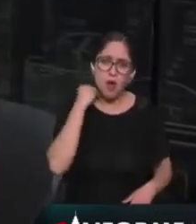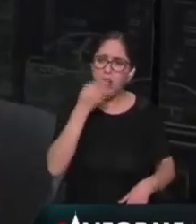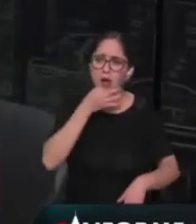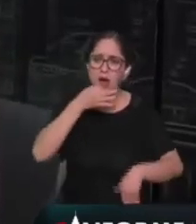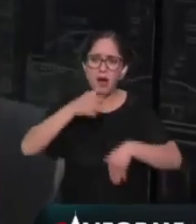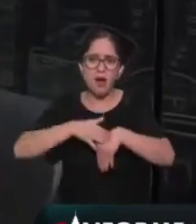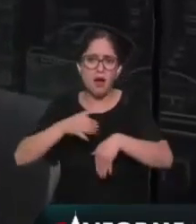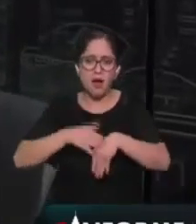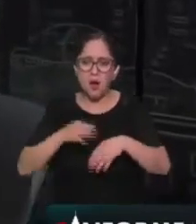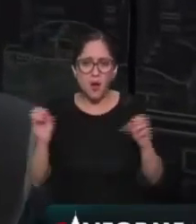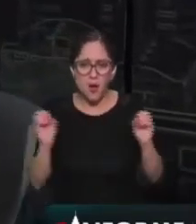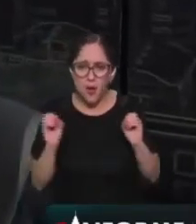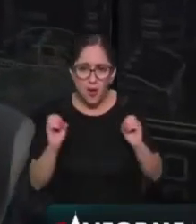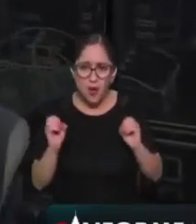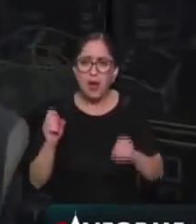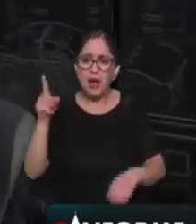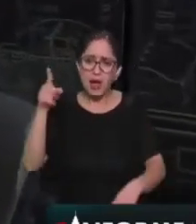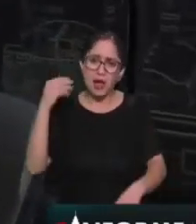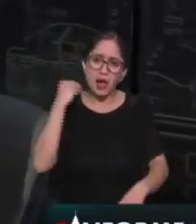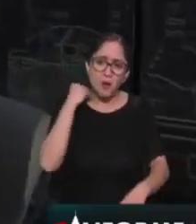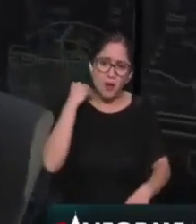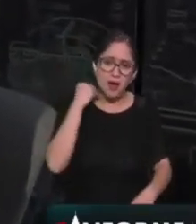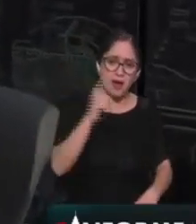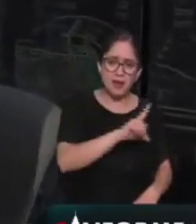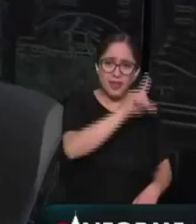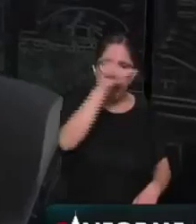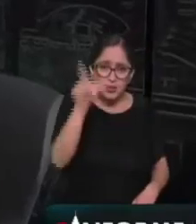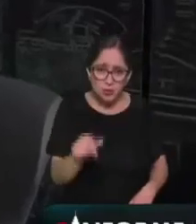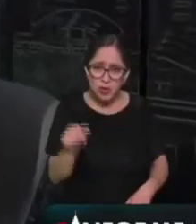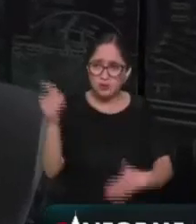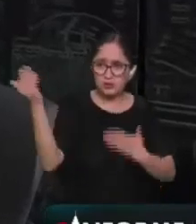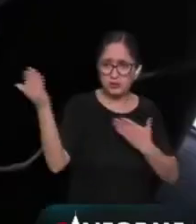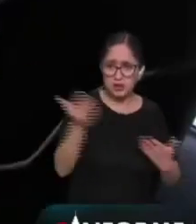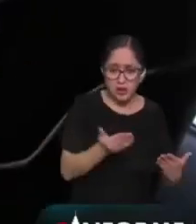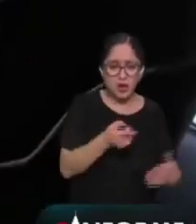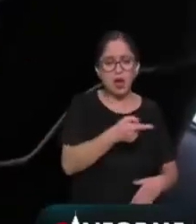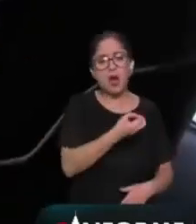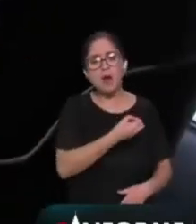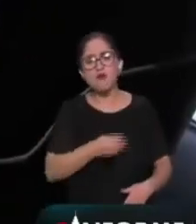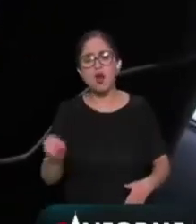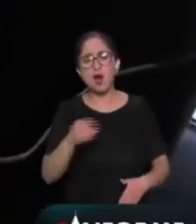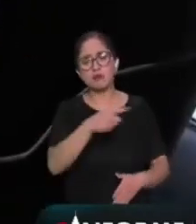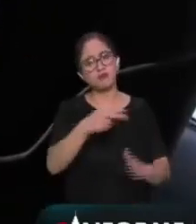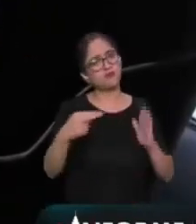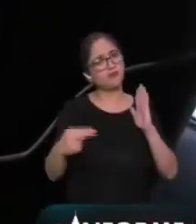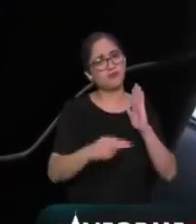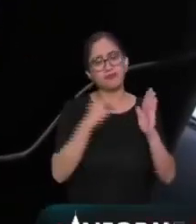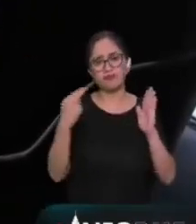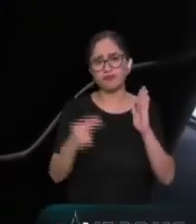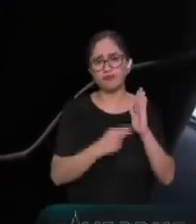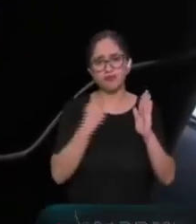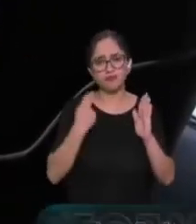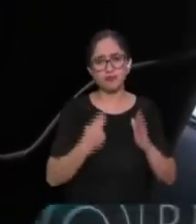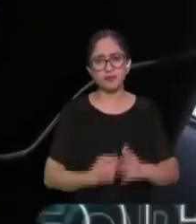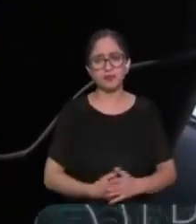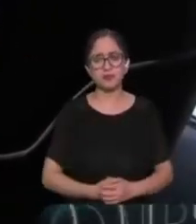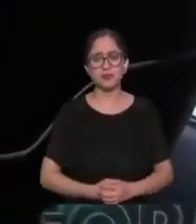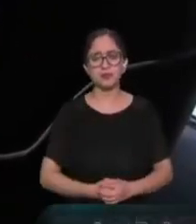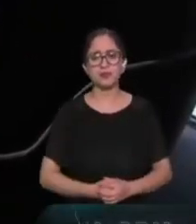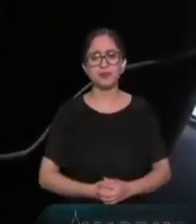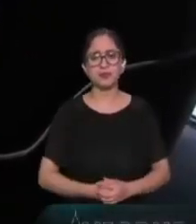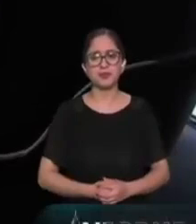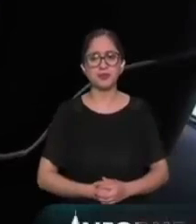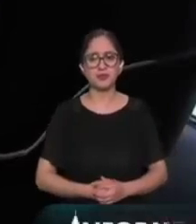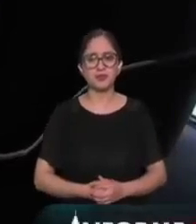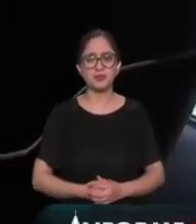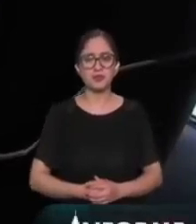La abogada llegó mucho después. Ya tuvo que firmar, porque sí, también la pusieron en orden, ¿no? O sea, todo el caso